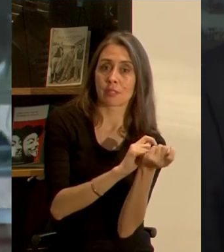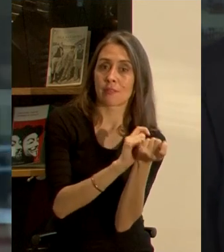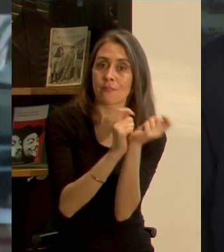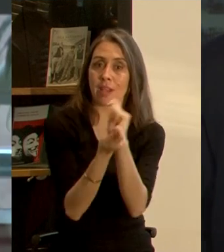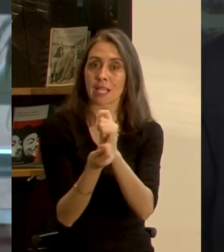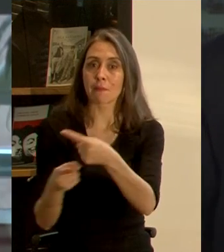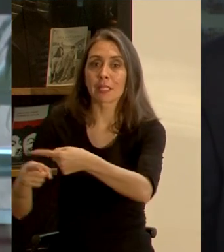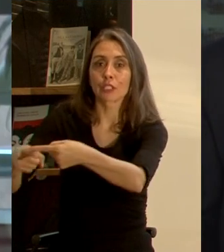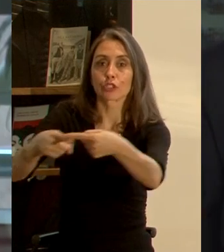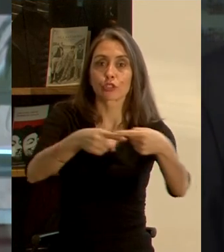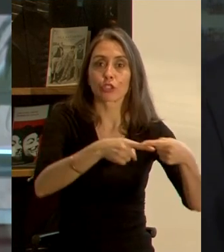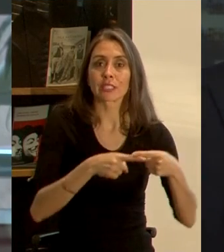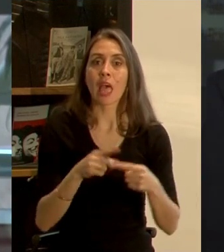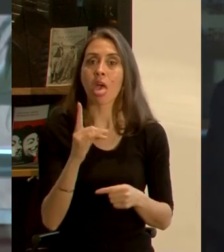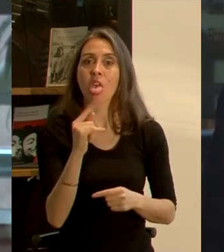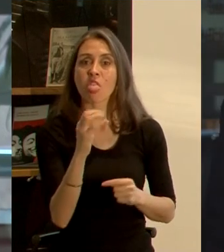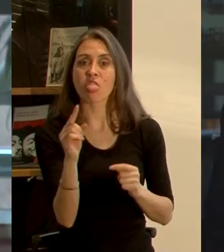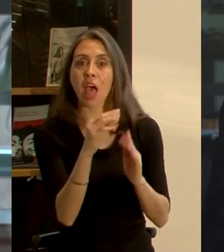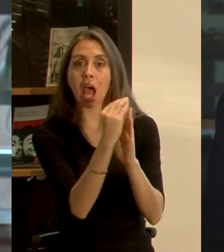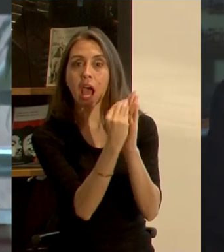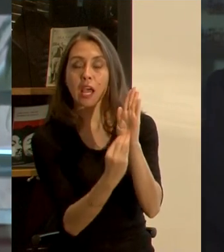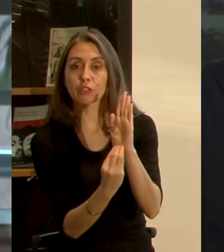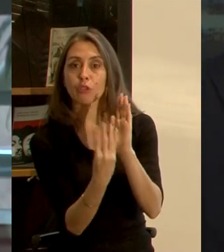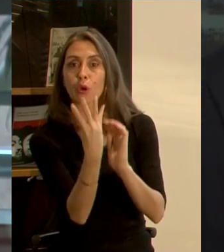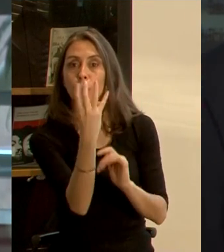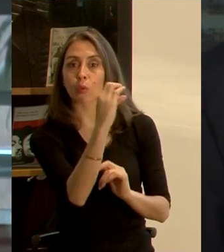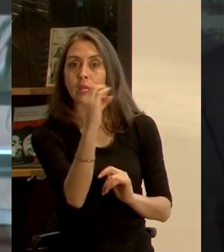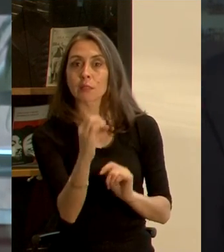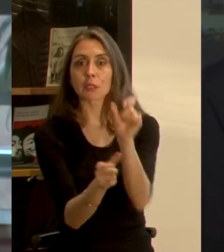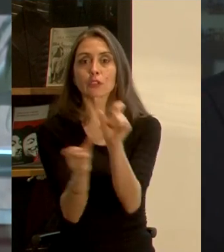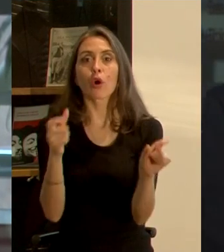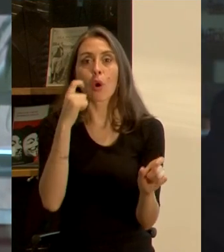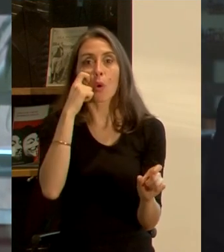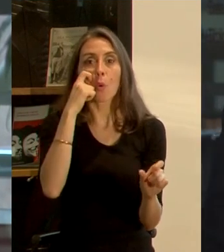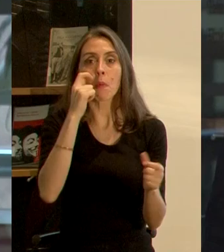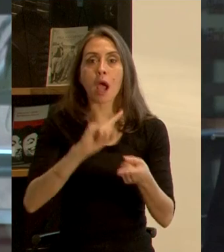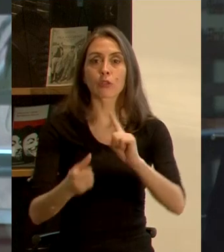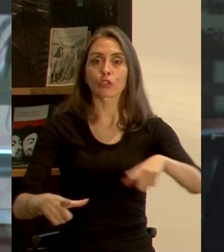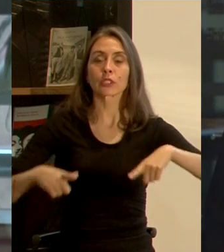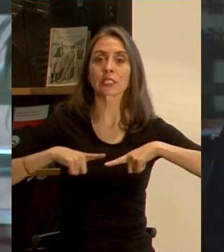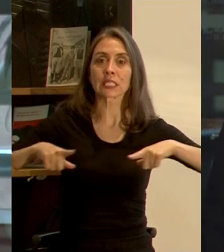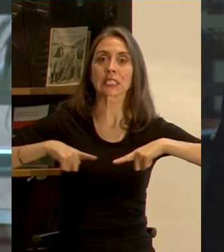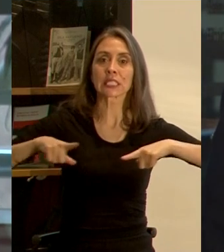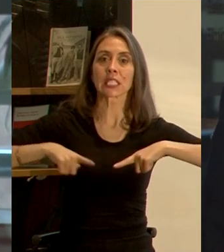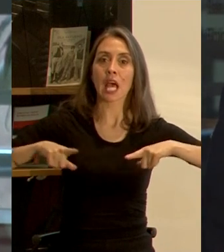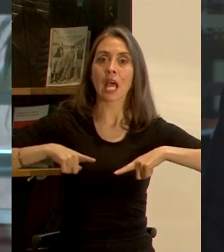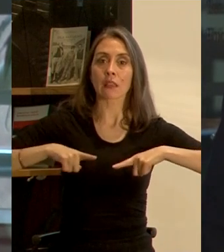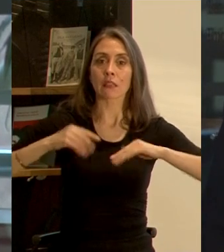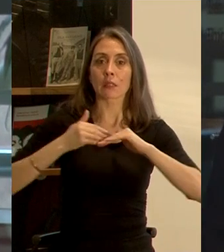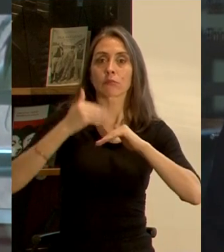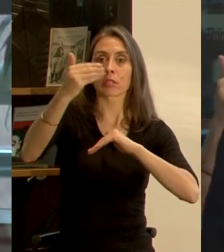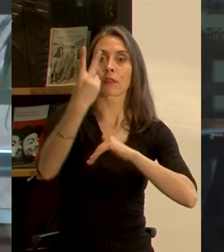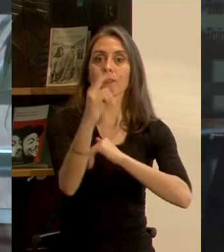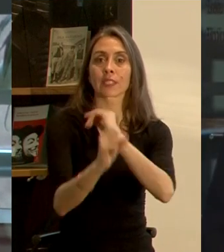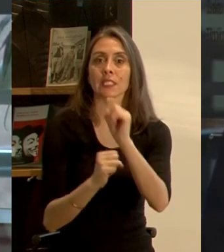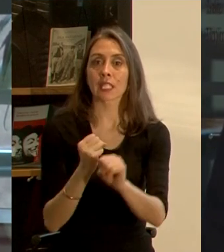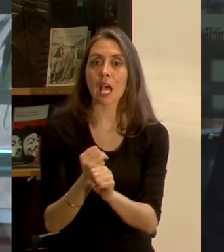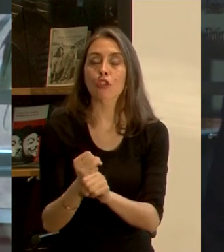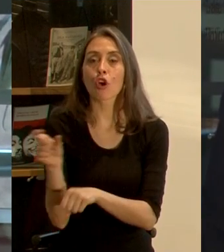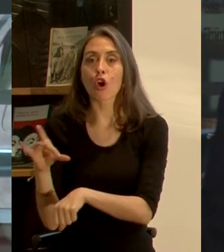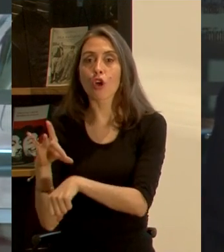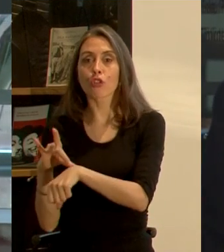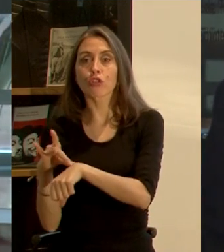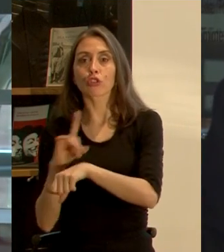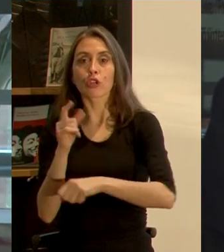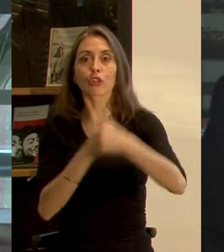la sociedad. De hecho, los datos nos van a dejar al 40% de los seres humanos cesantes en unos 20 años más. Los médicos ya no vamos a